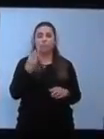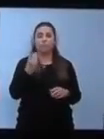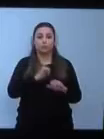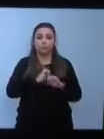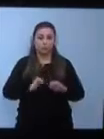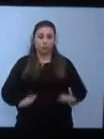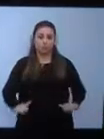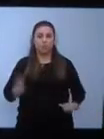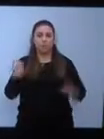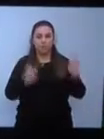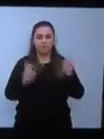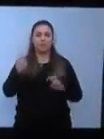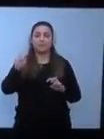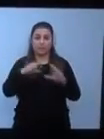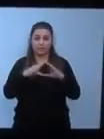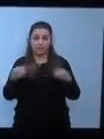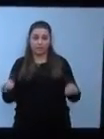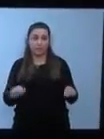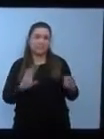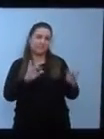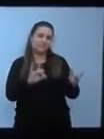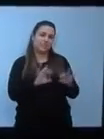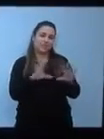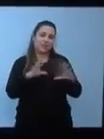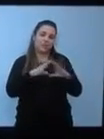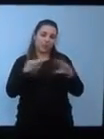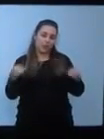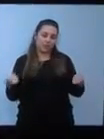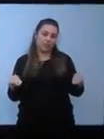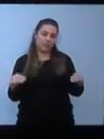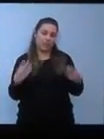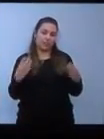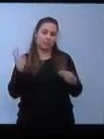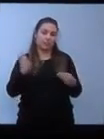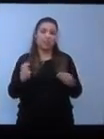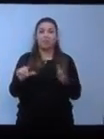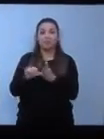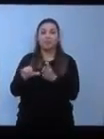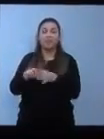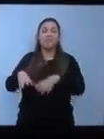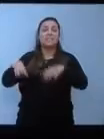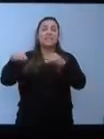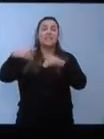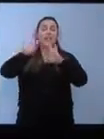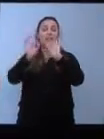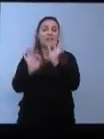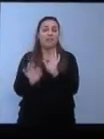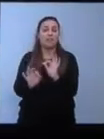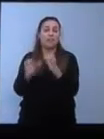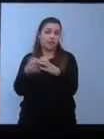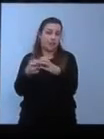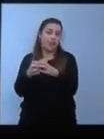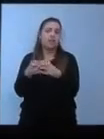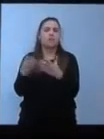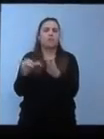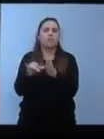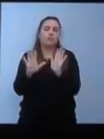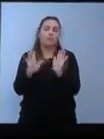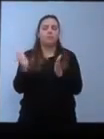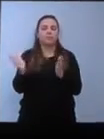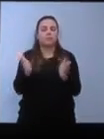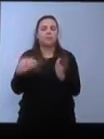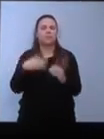portugueses y cada vez más andaluces, me decías, Javier. Sí, andaluces, fíjate que tienen Sierra Nevada allí al lado y cada